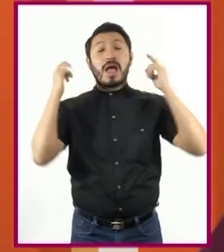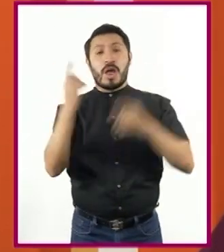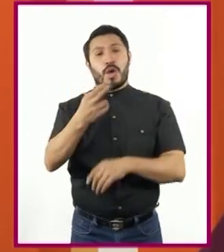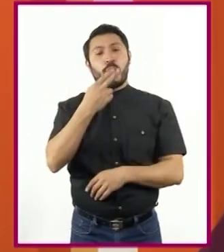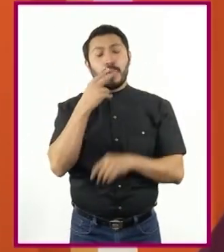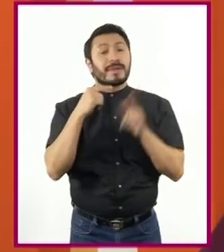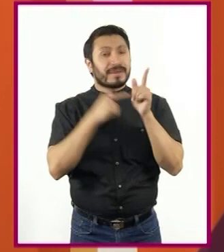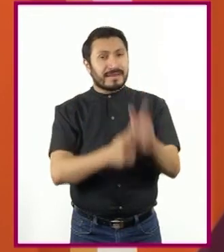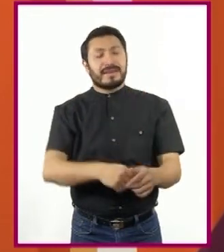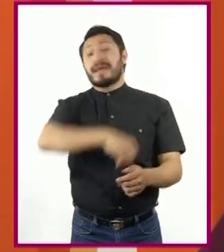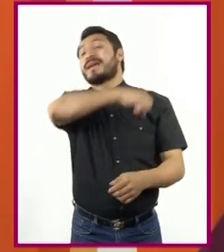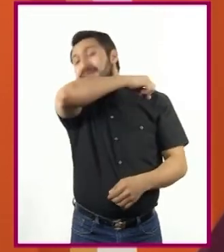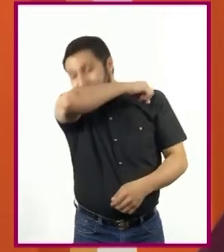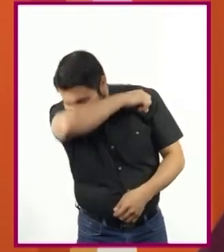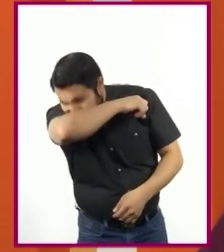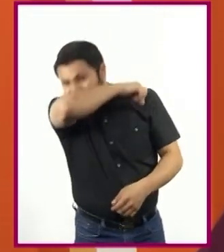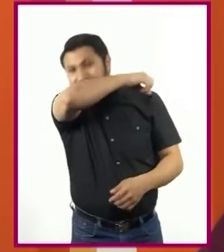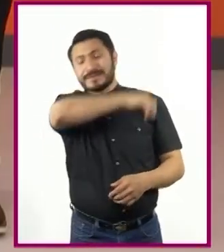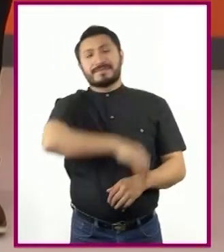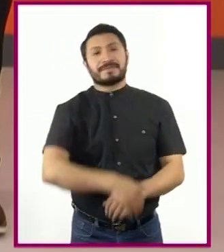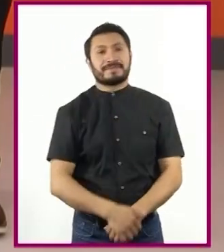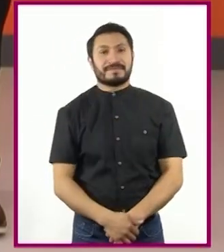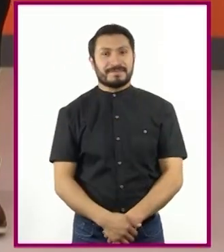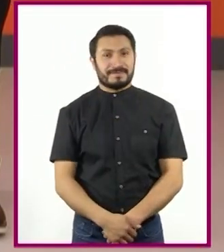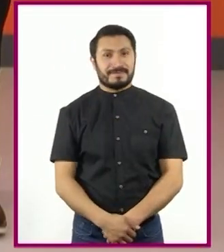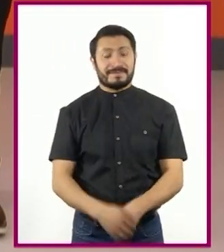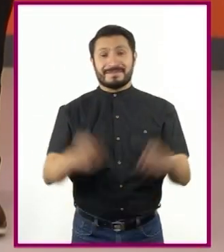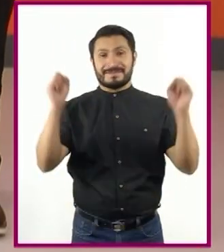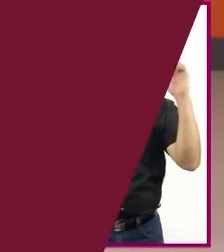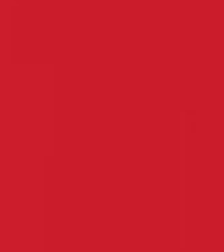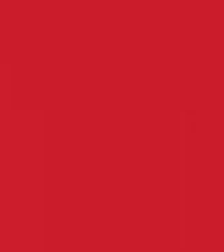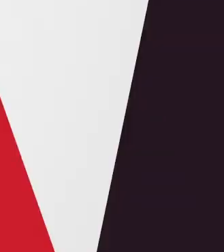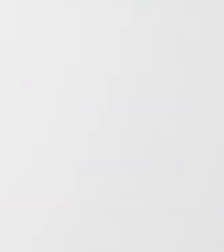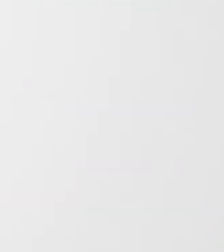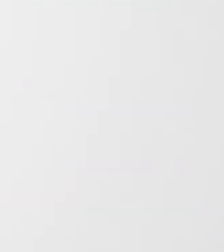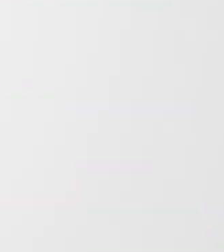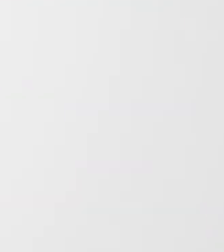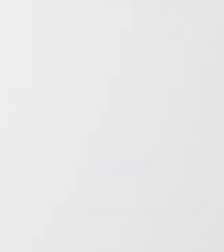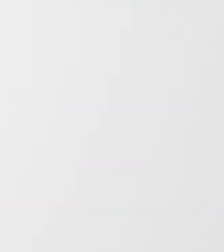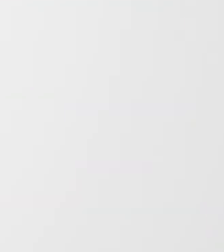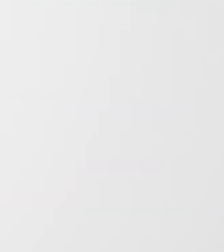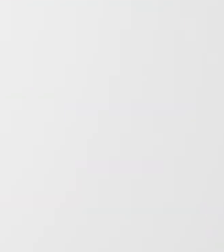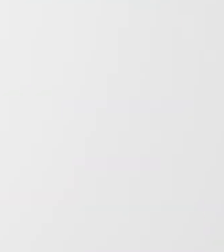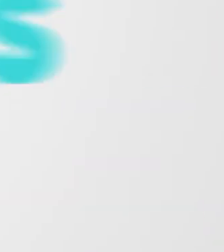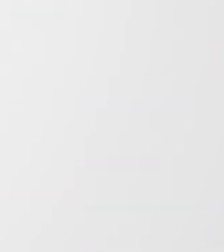además del estornudo de etiqueta. ¡Hasta la próxima!